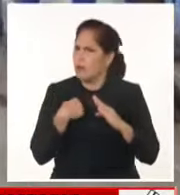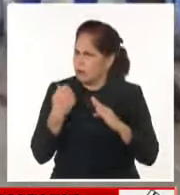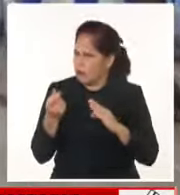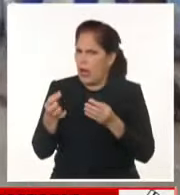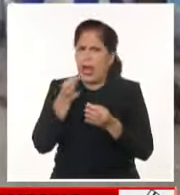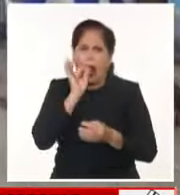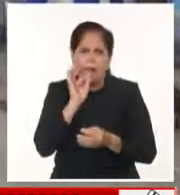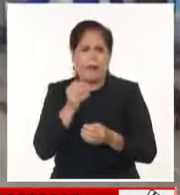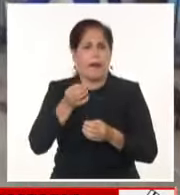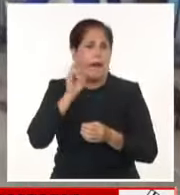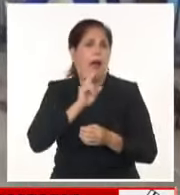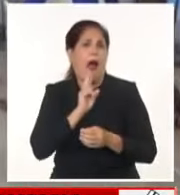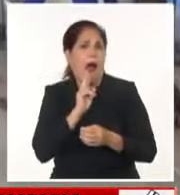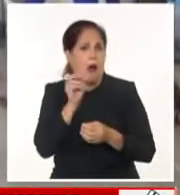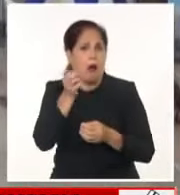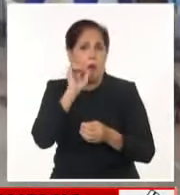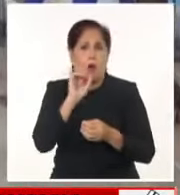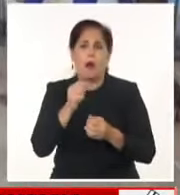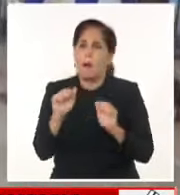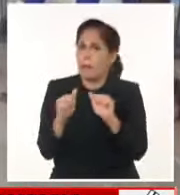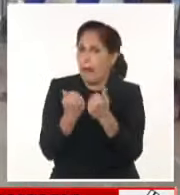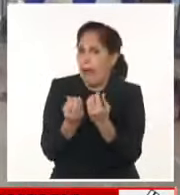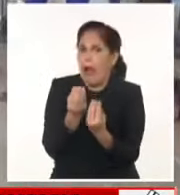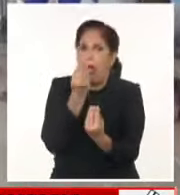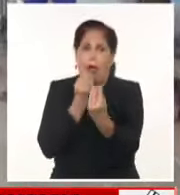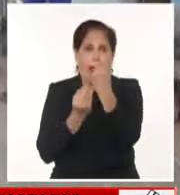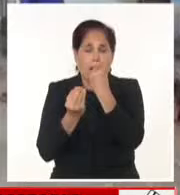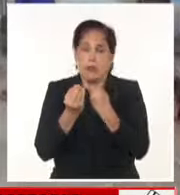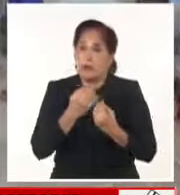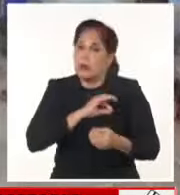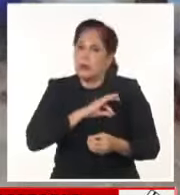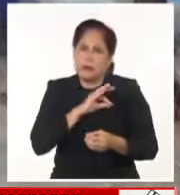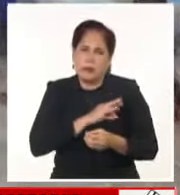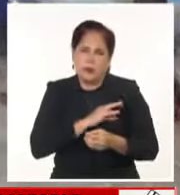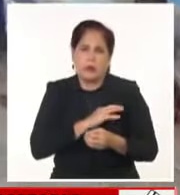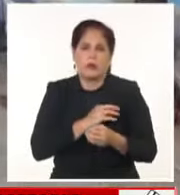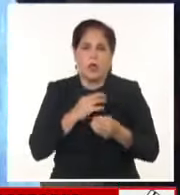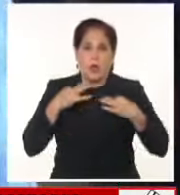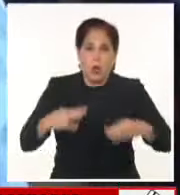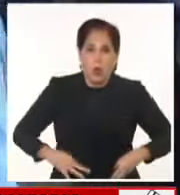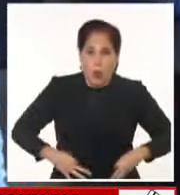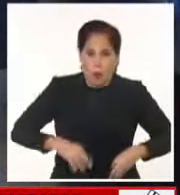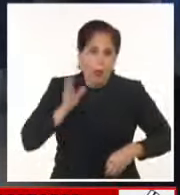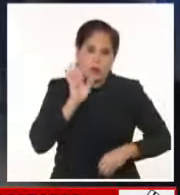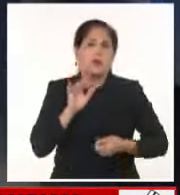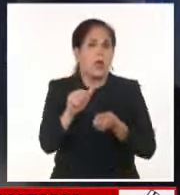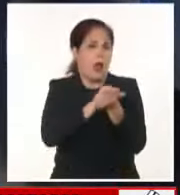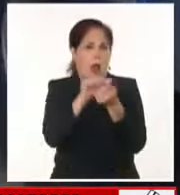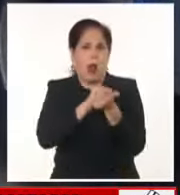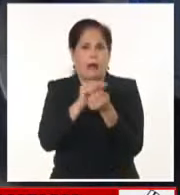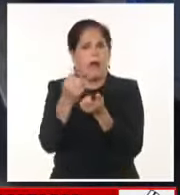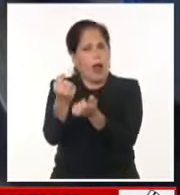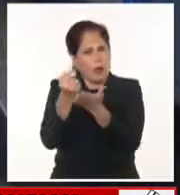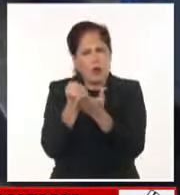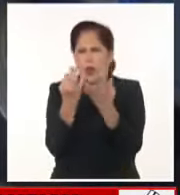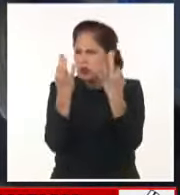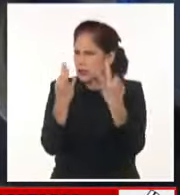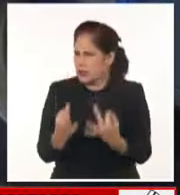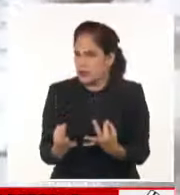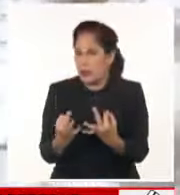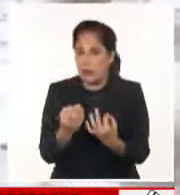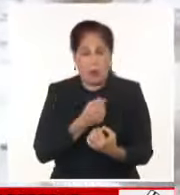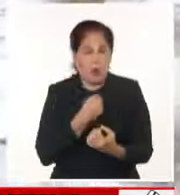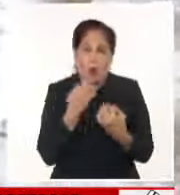café, la ayuda que nos puedan dar, ellos nos prestan, que si tenemos ropa sucia nos las lavan. La solidaridad no es un acto